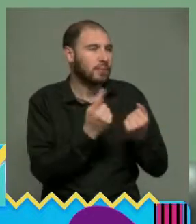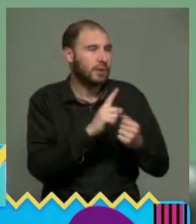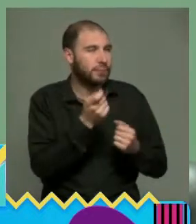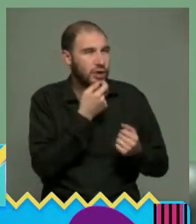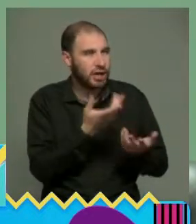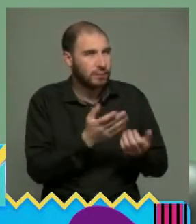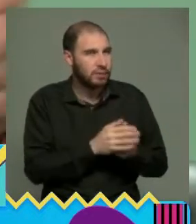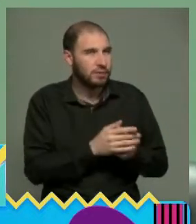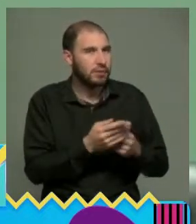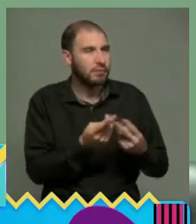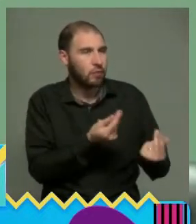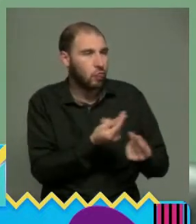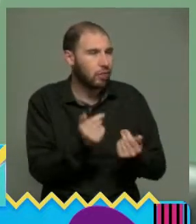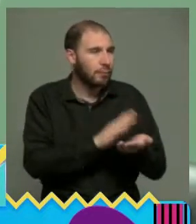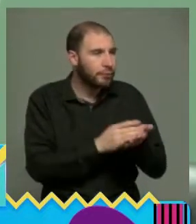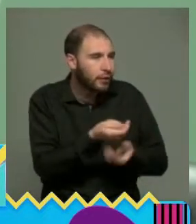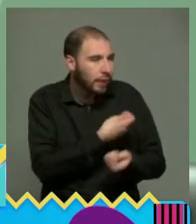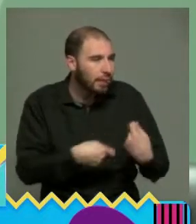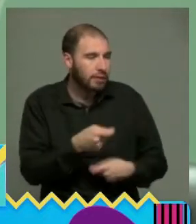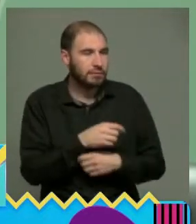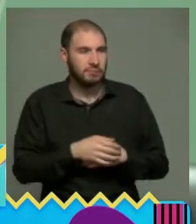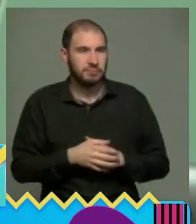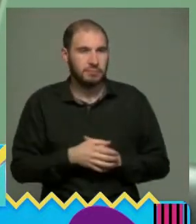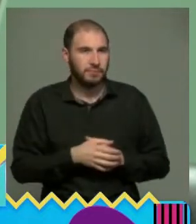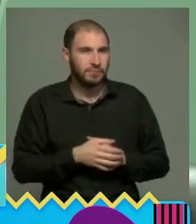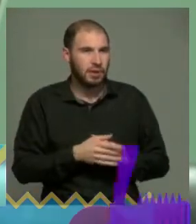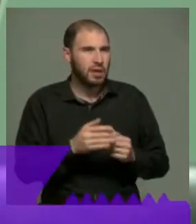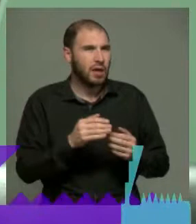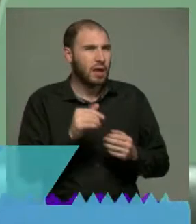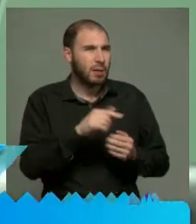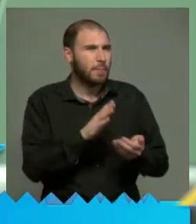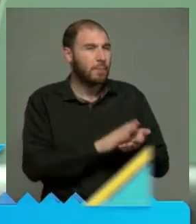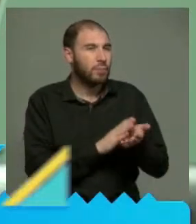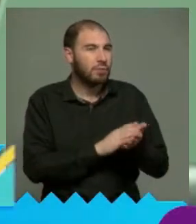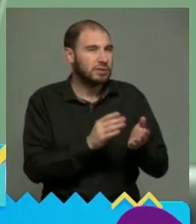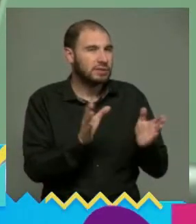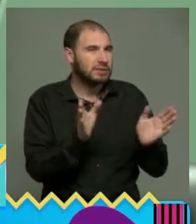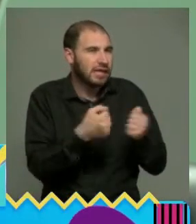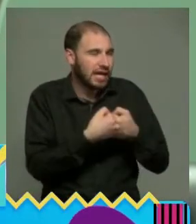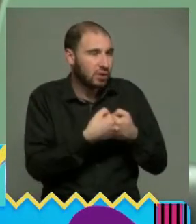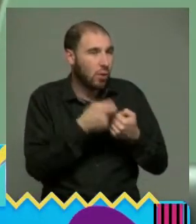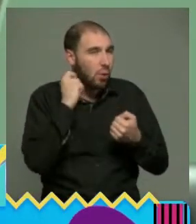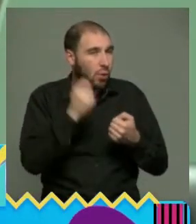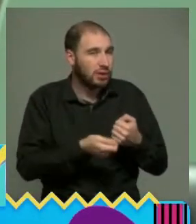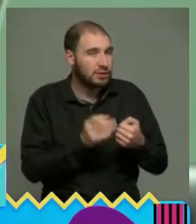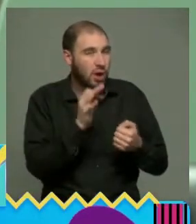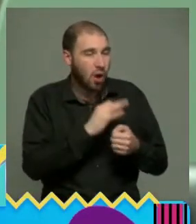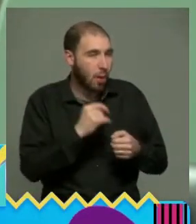sí ese manoseo de pruebas y todo. Bien. La GoPro siempre y cuando sea hermética, donde el juez lo